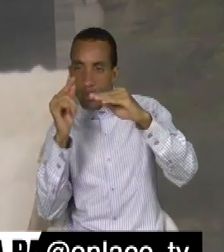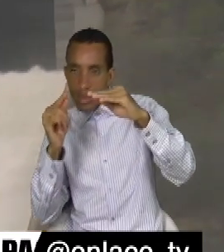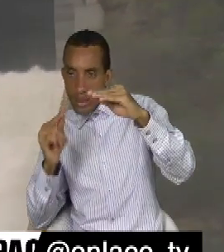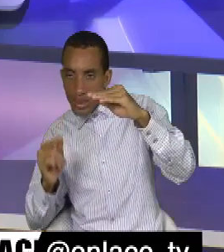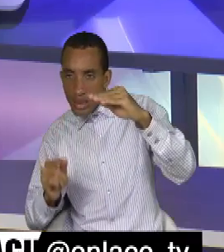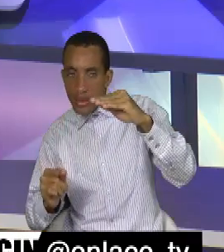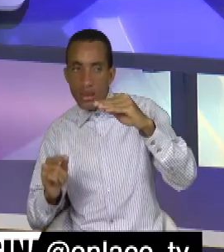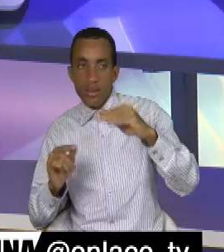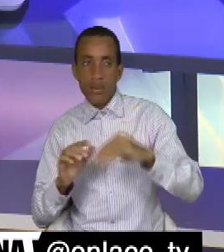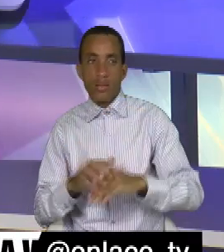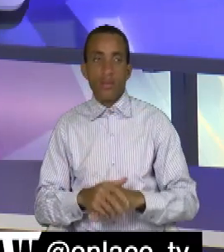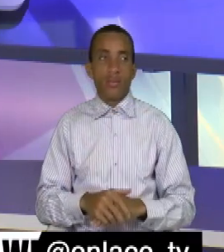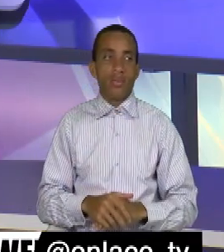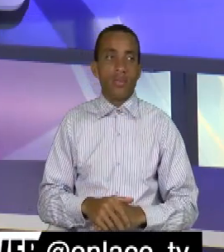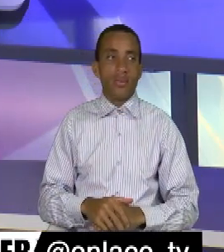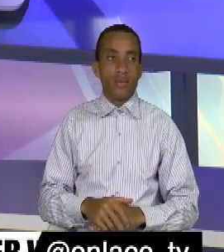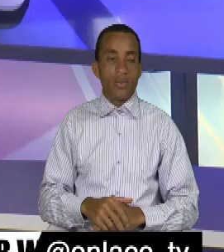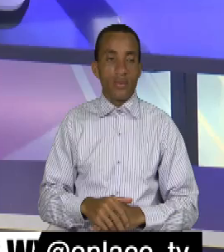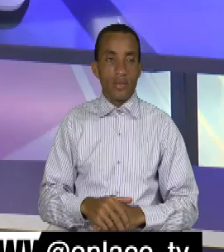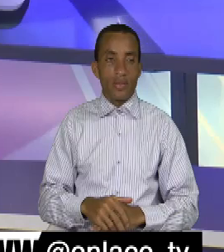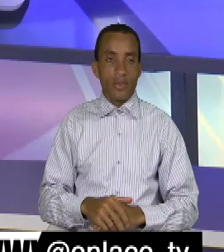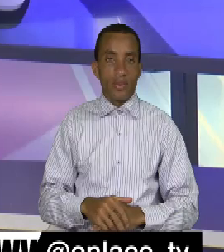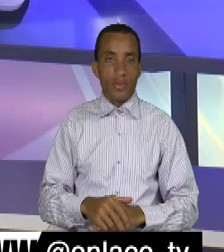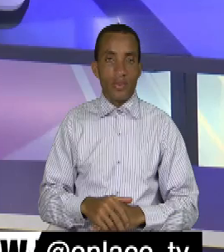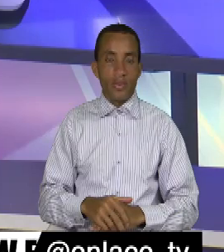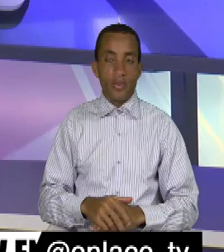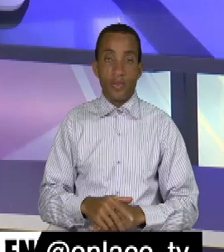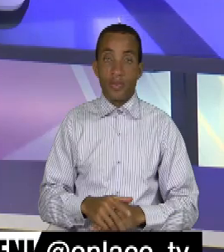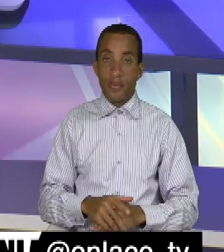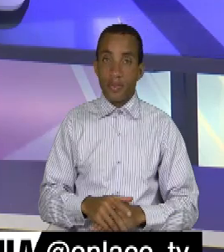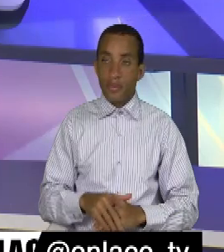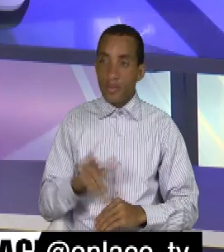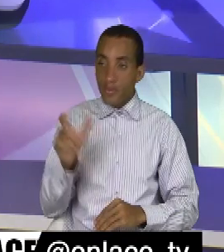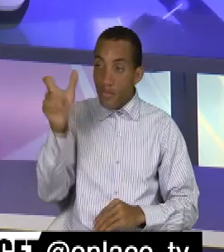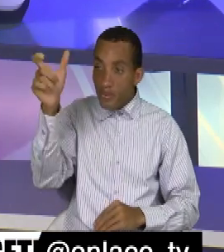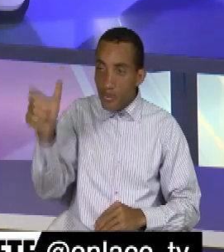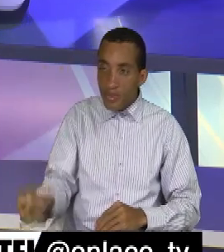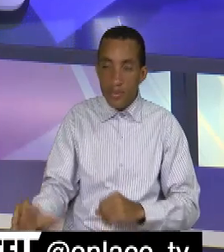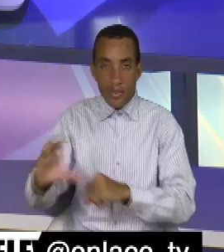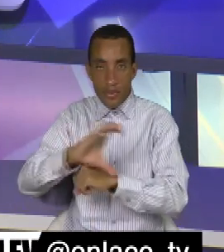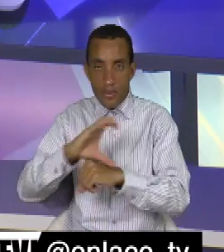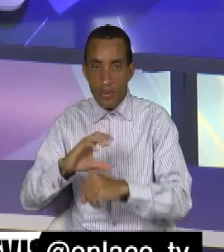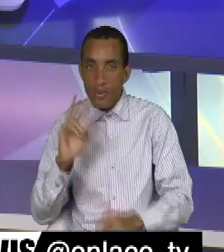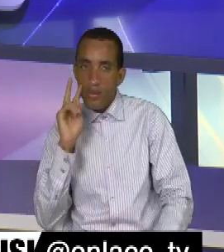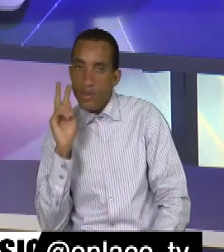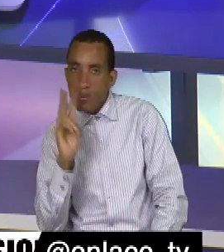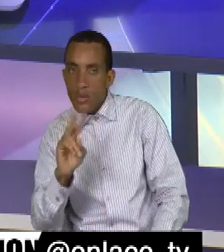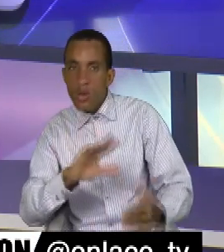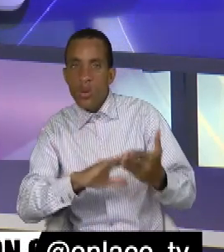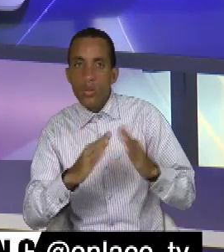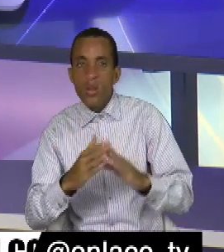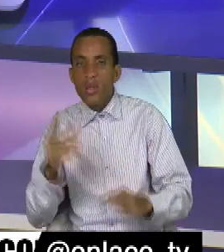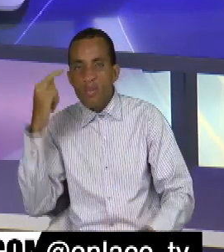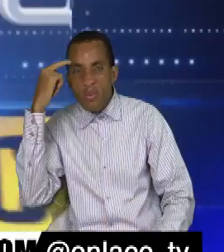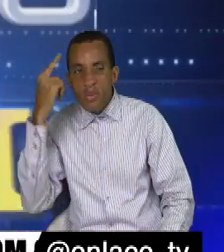presa. Y en la sección Reportero Ciudadano, conozca las quejas y denuncias de la comunidad.